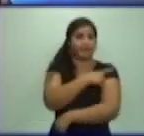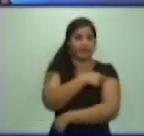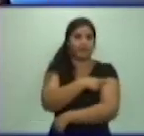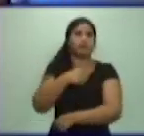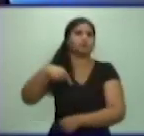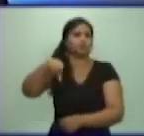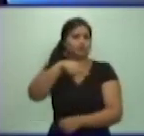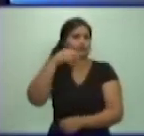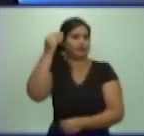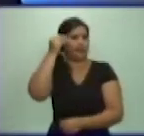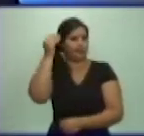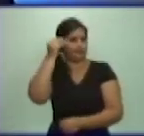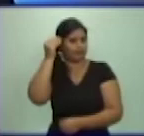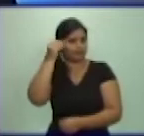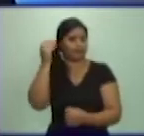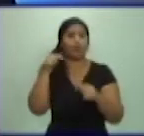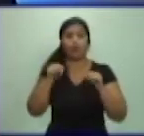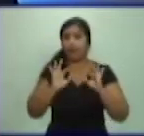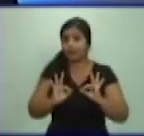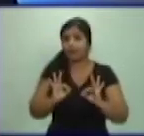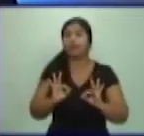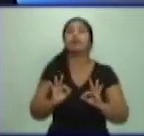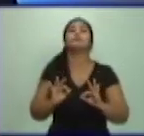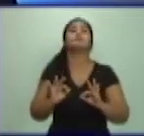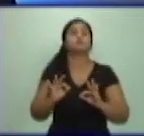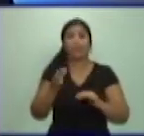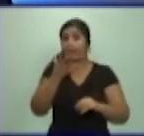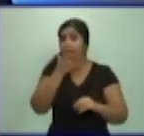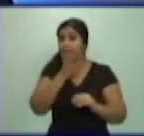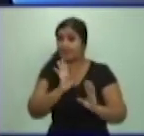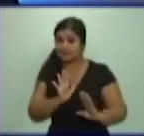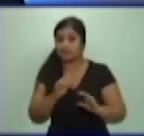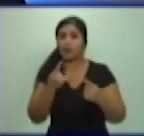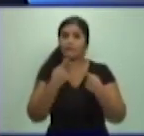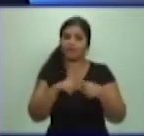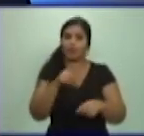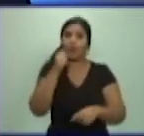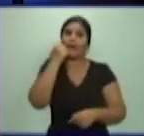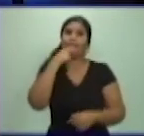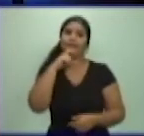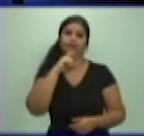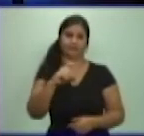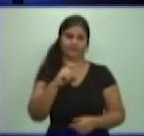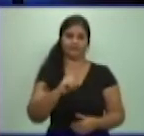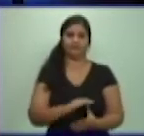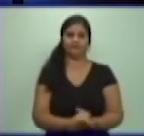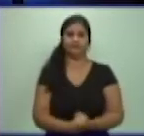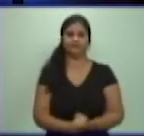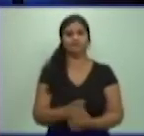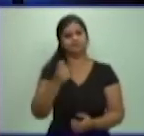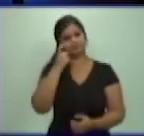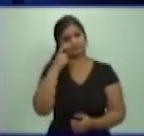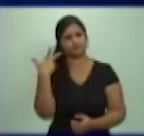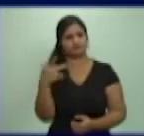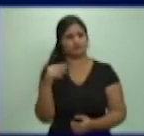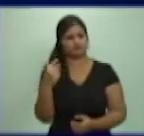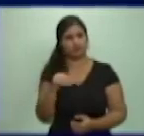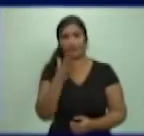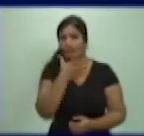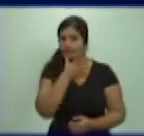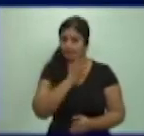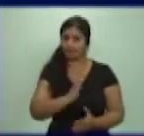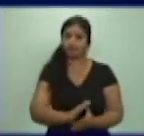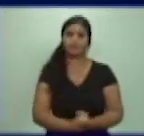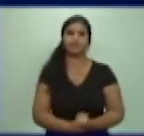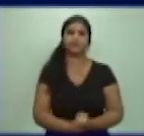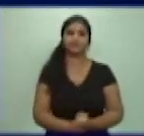bueno, ahora este tipo de ejercicio se complejiza un poco más de la siguiente manera. Veamos entonces cómo me lo pueden preguntar.